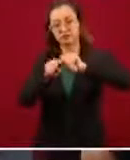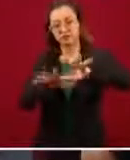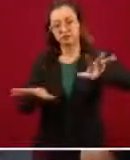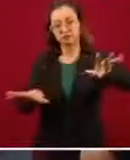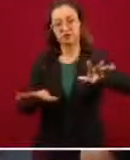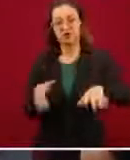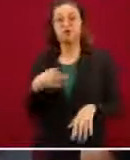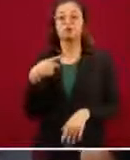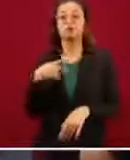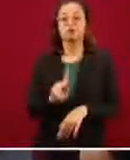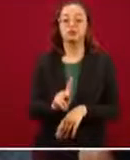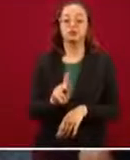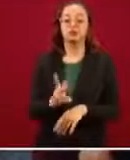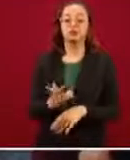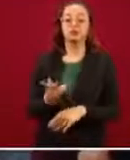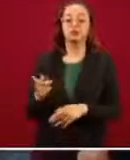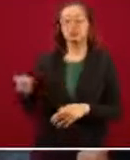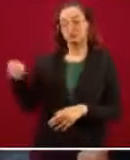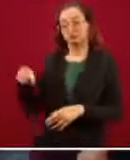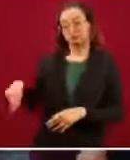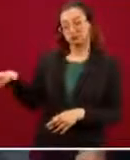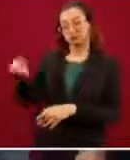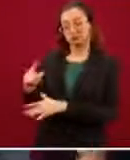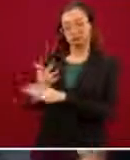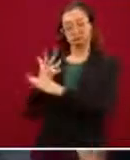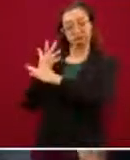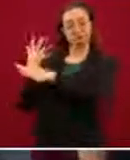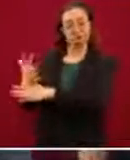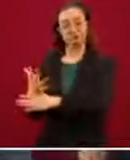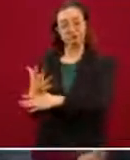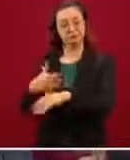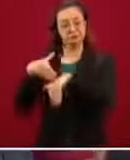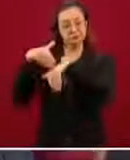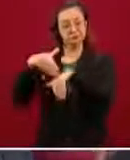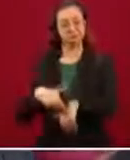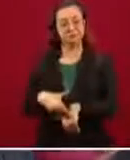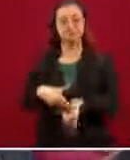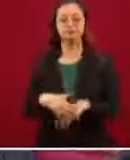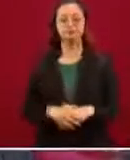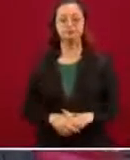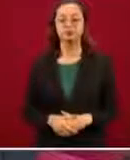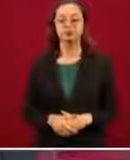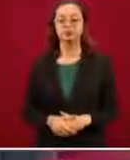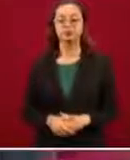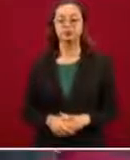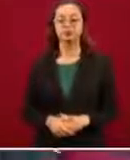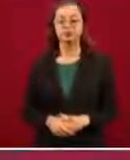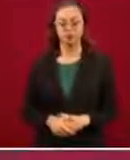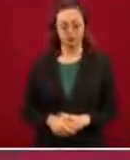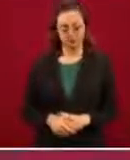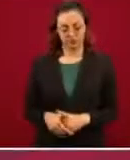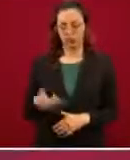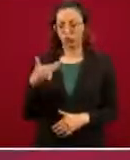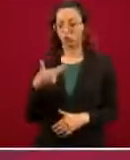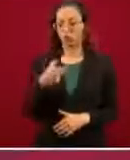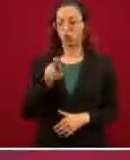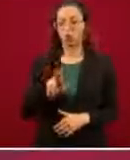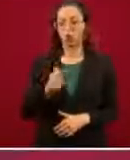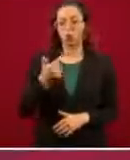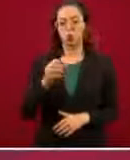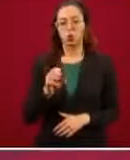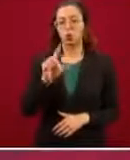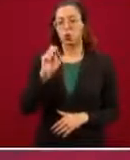que me estén diciendo, va a seguir Hugo López-Gatell, que es muy